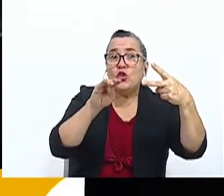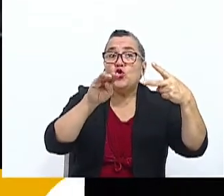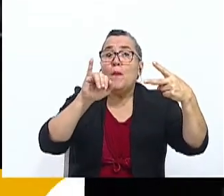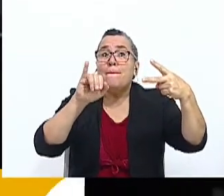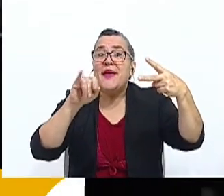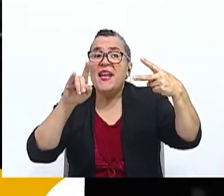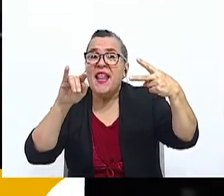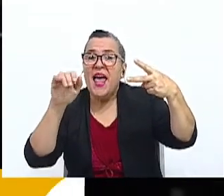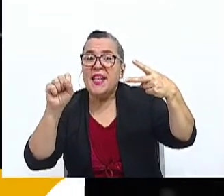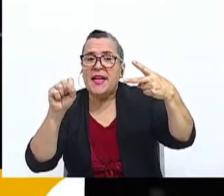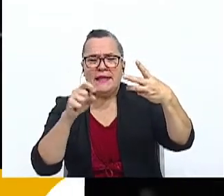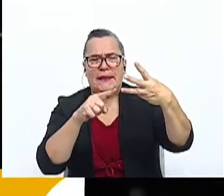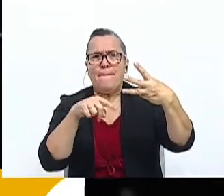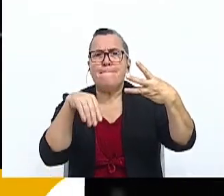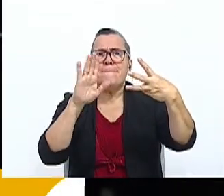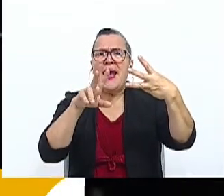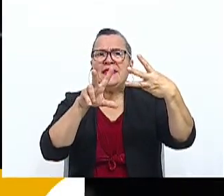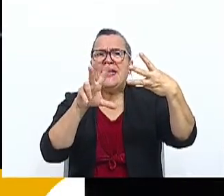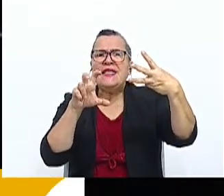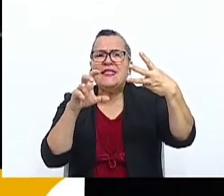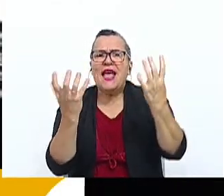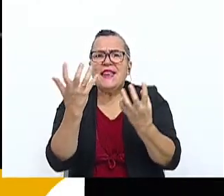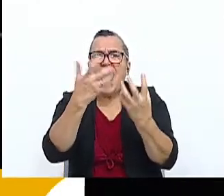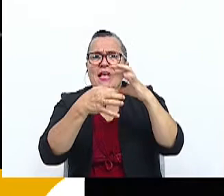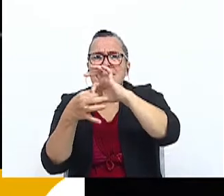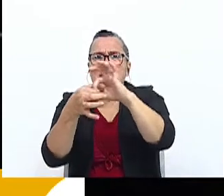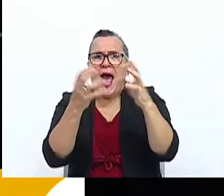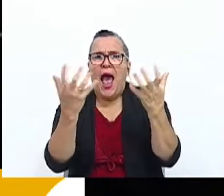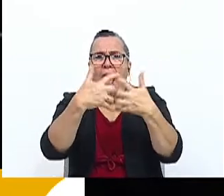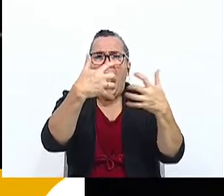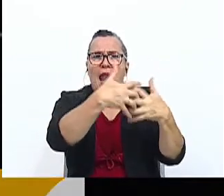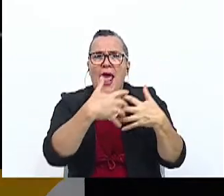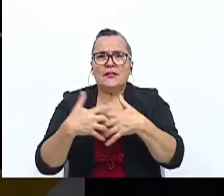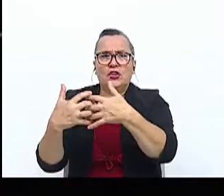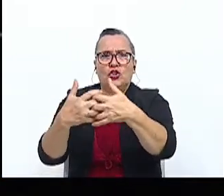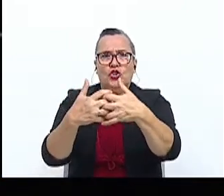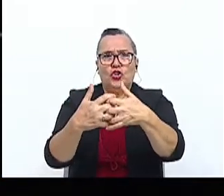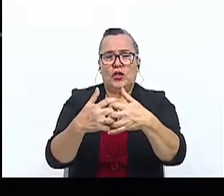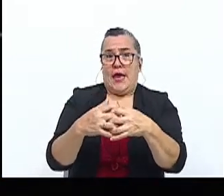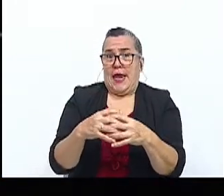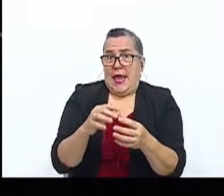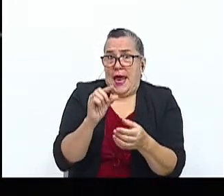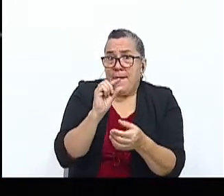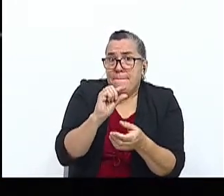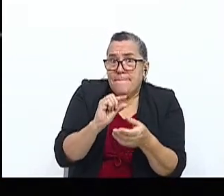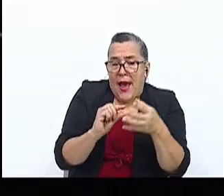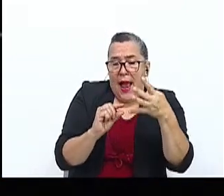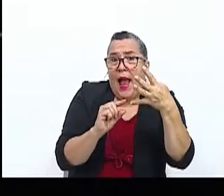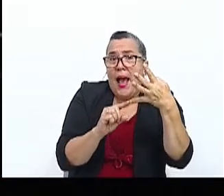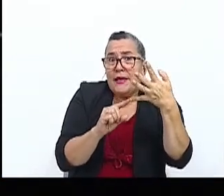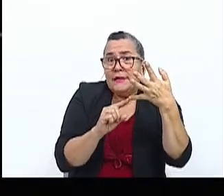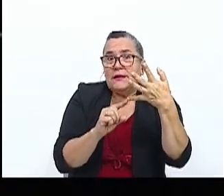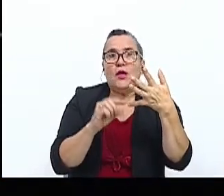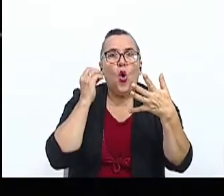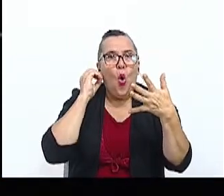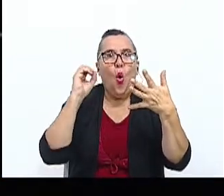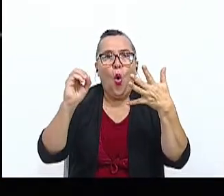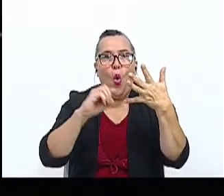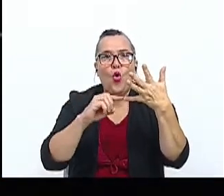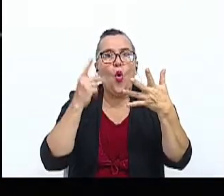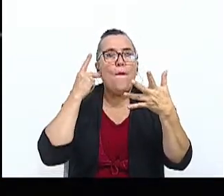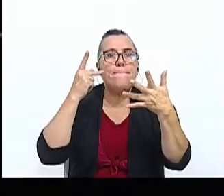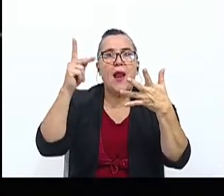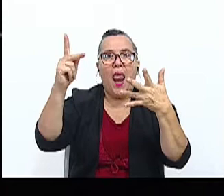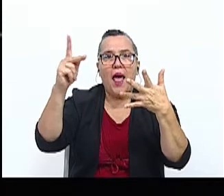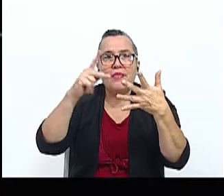y más de 300 aleaciones. Además, en cantidades bajas, contiene oro, plata